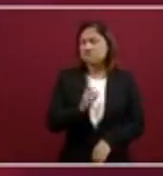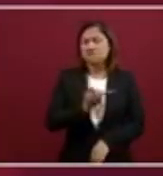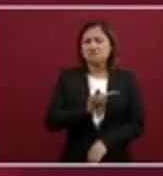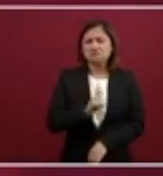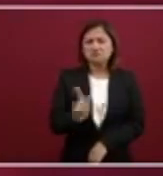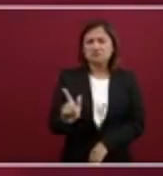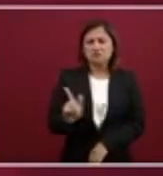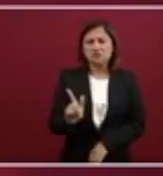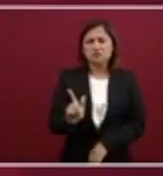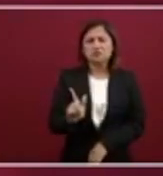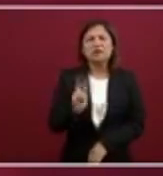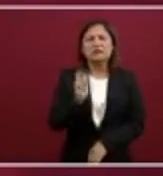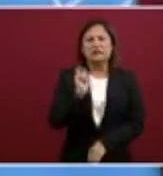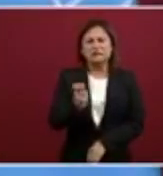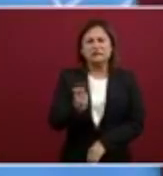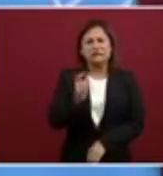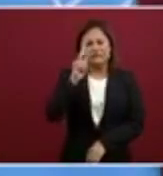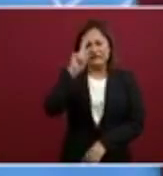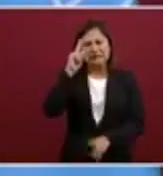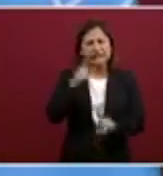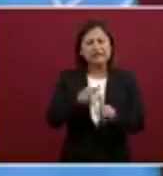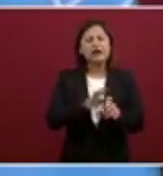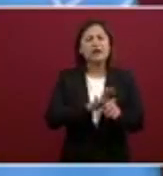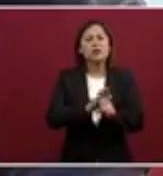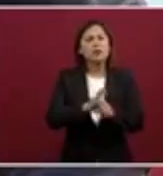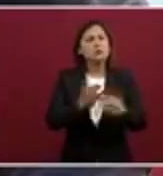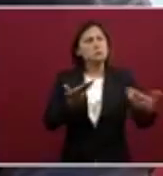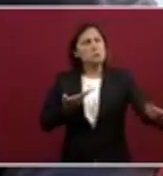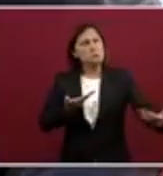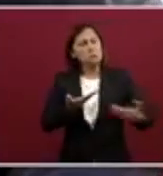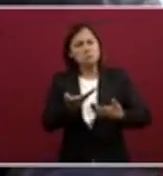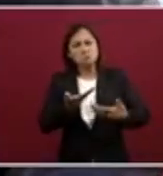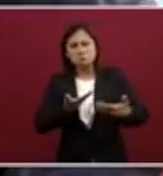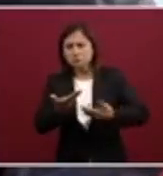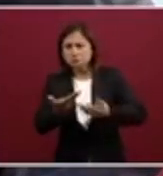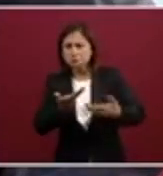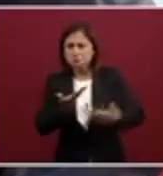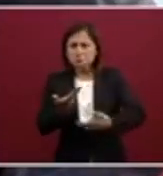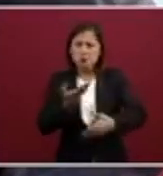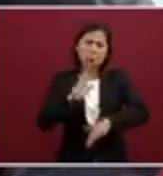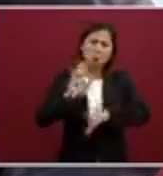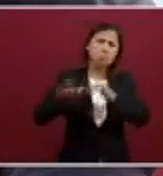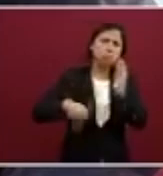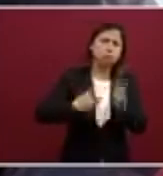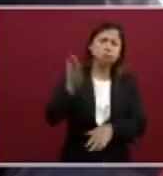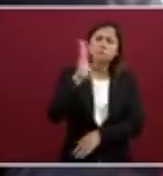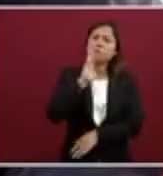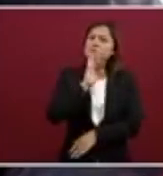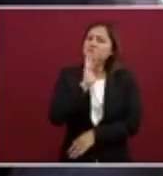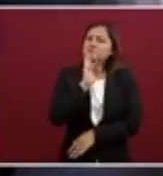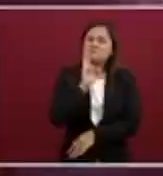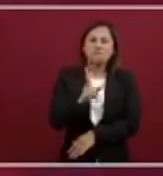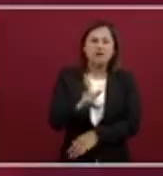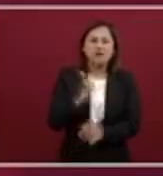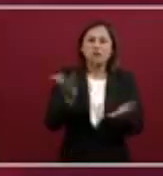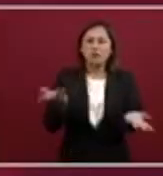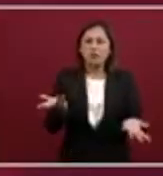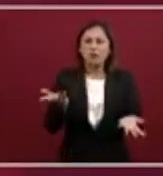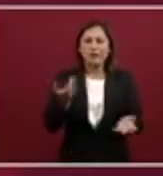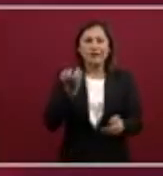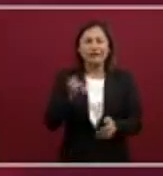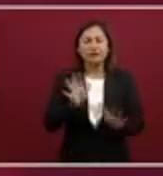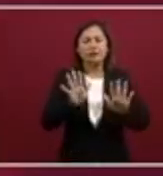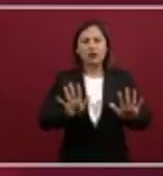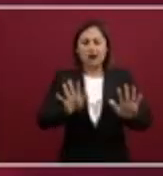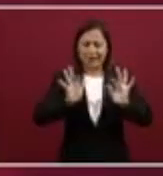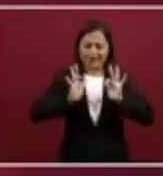Queremos cooperación para el desarrollo, porque eso es lo que nos va a ayudar a serenar al país,